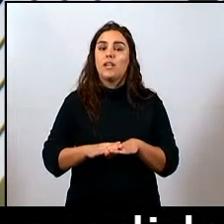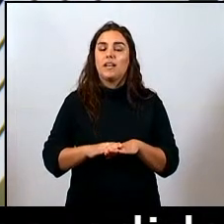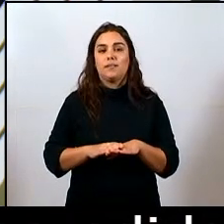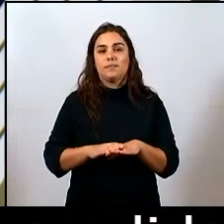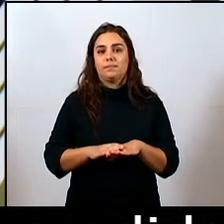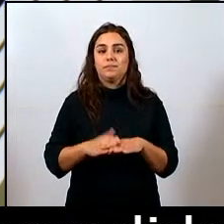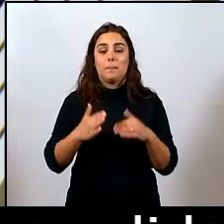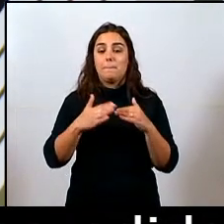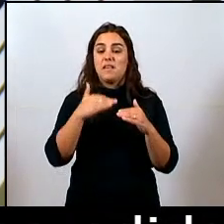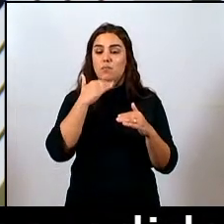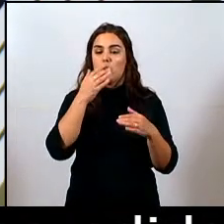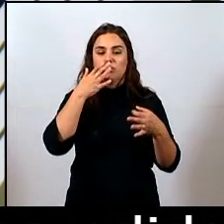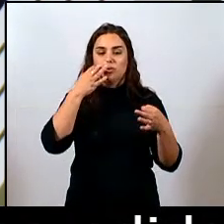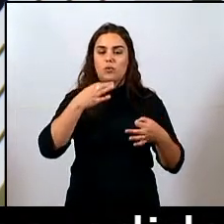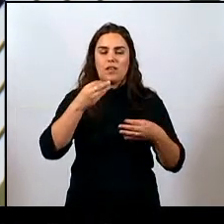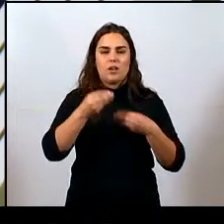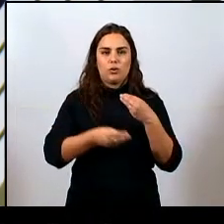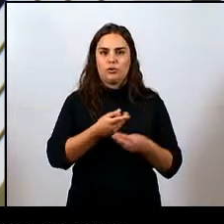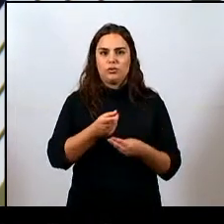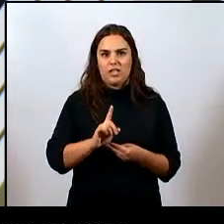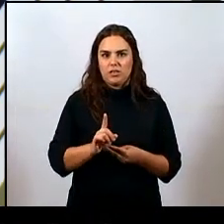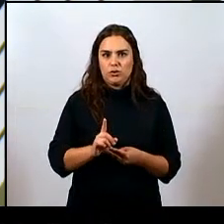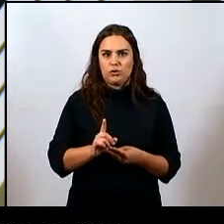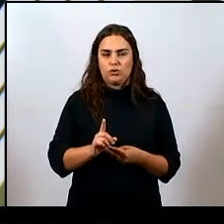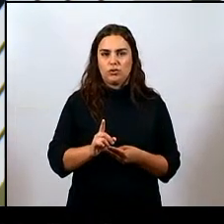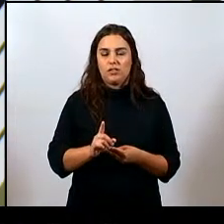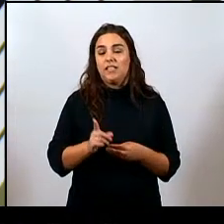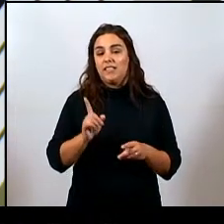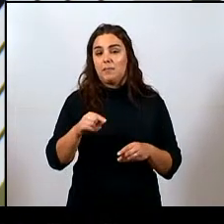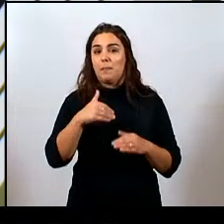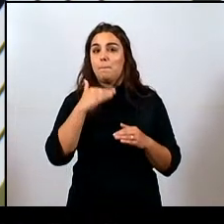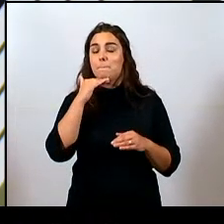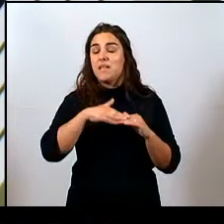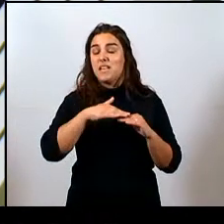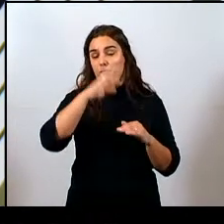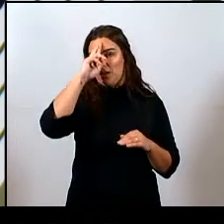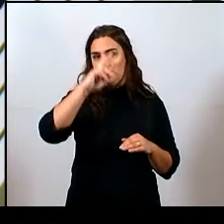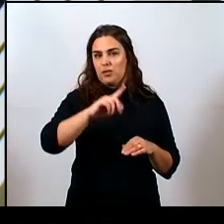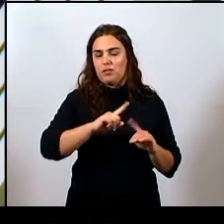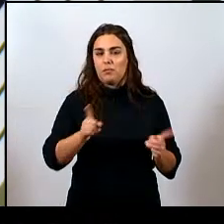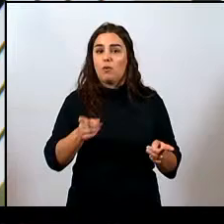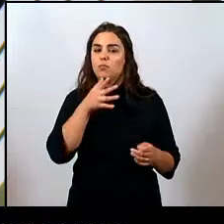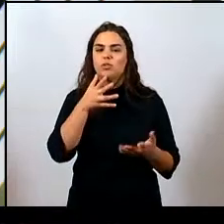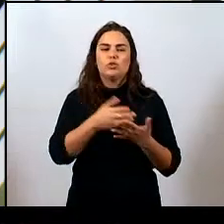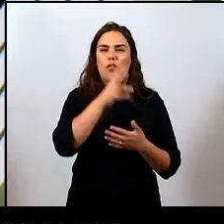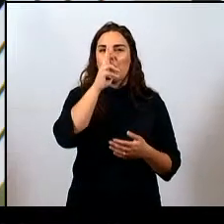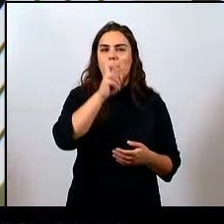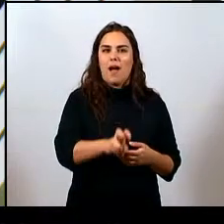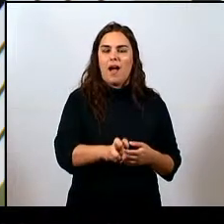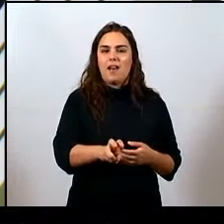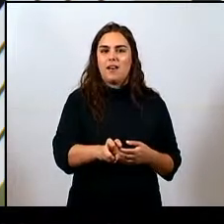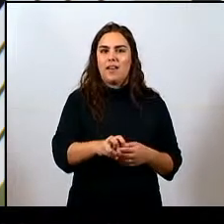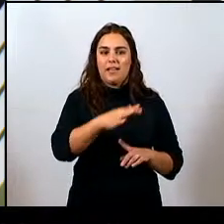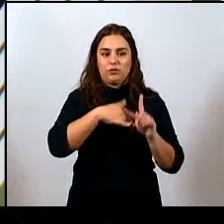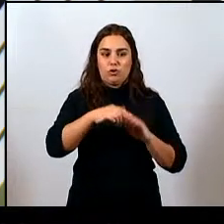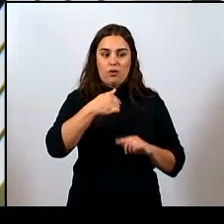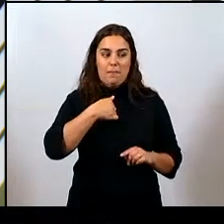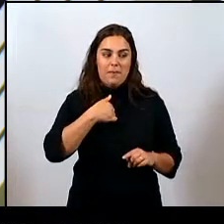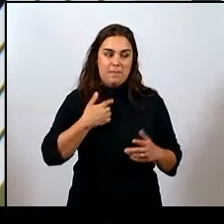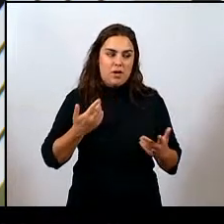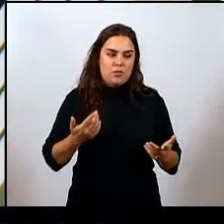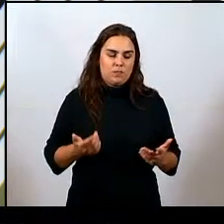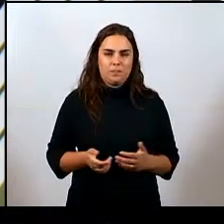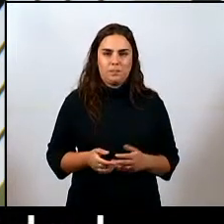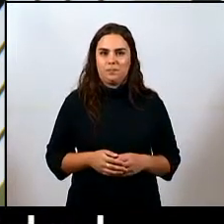dispositivo mínimo de seguridad, ni tampoco un dispositivo mínimo de respeto, porque parece que todo vale en torno a mí.